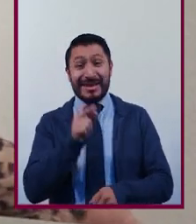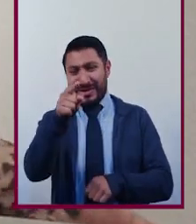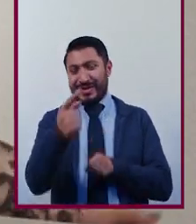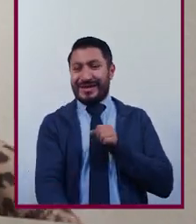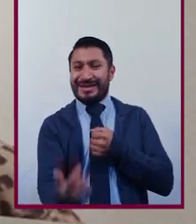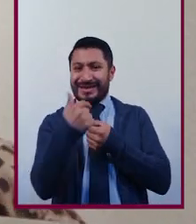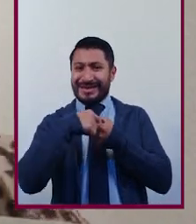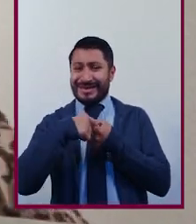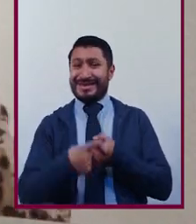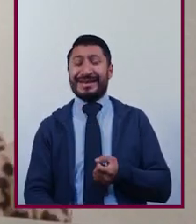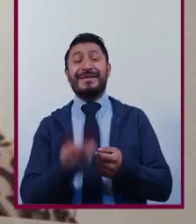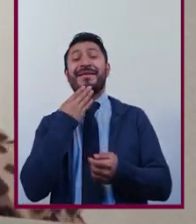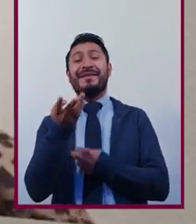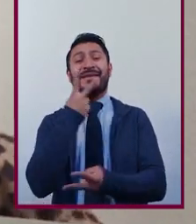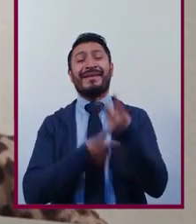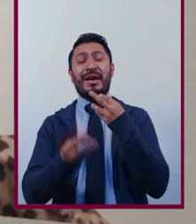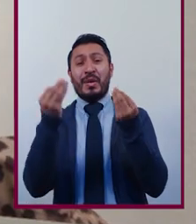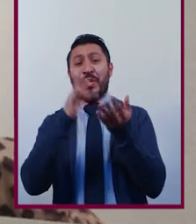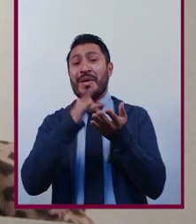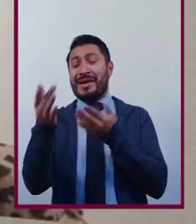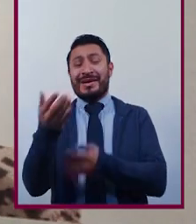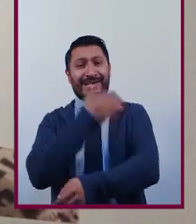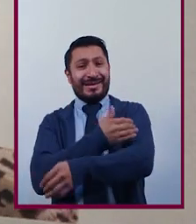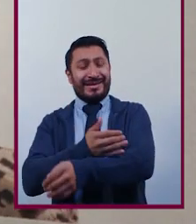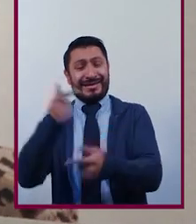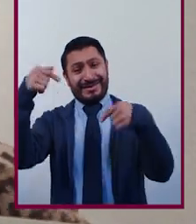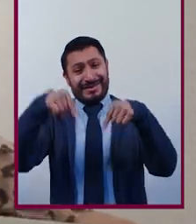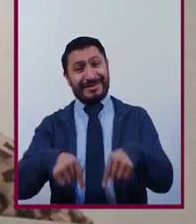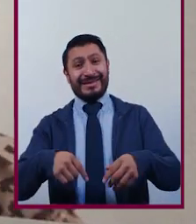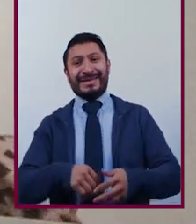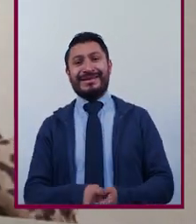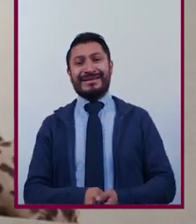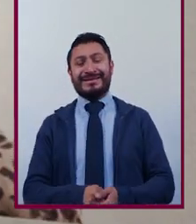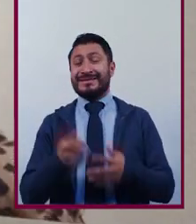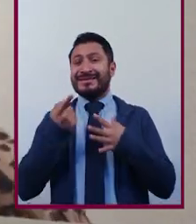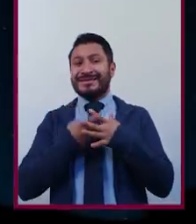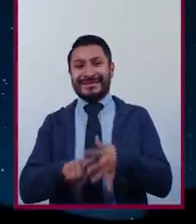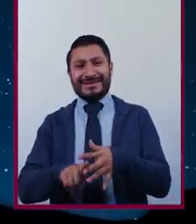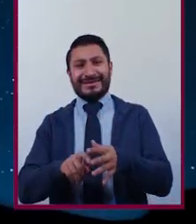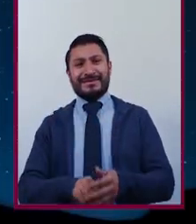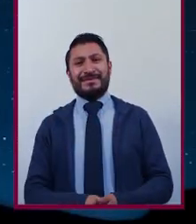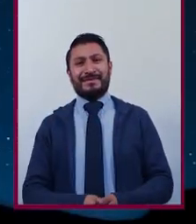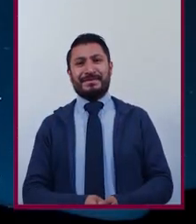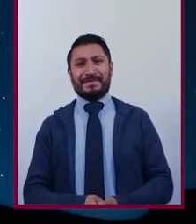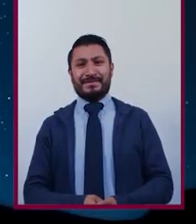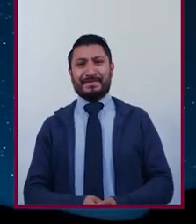¡Conéctate! Bienvenidos. Muchas gracias por acompañarme. ¡Arrancamos!